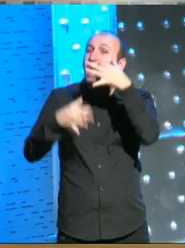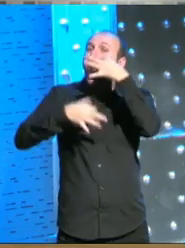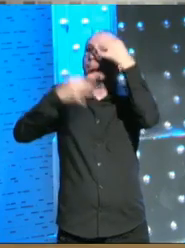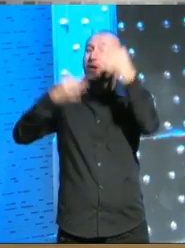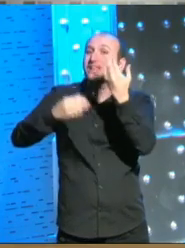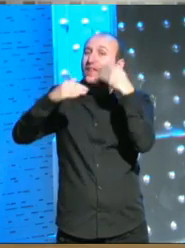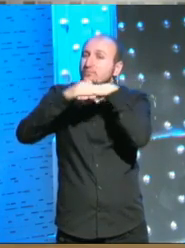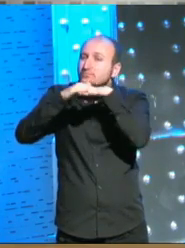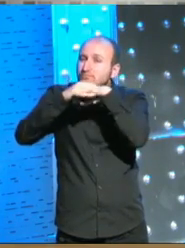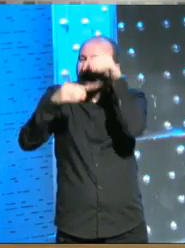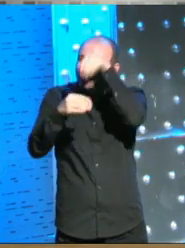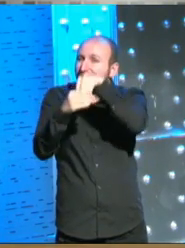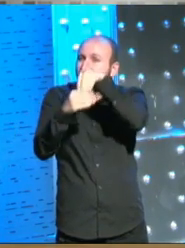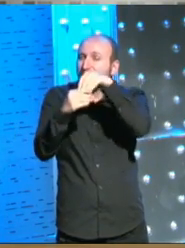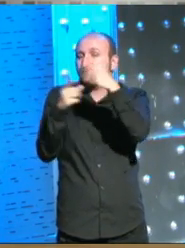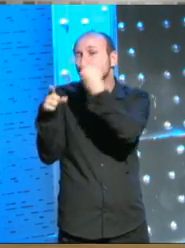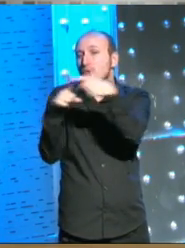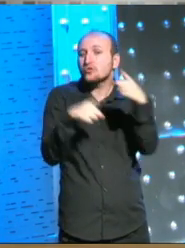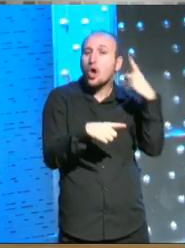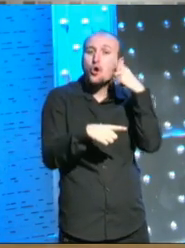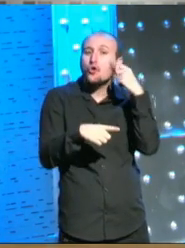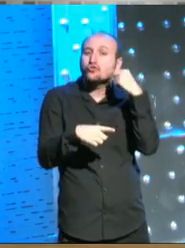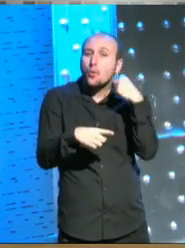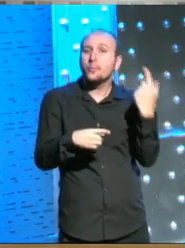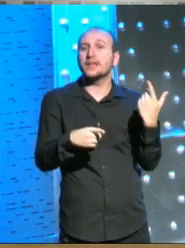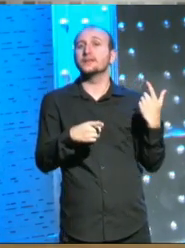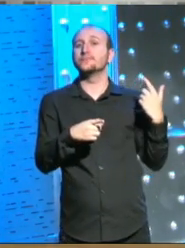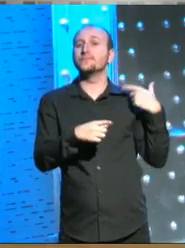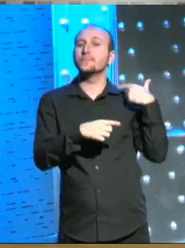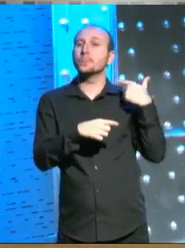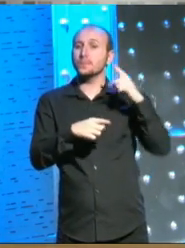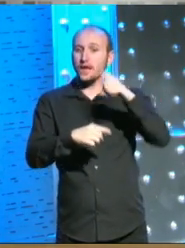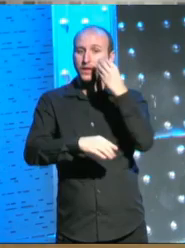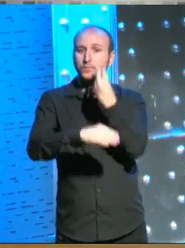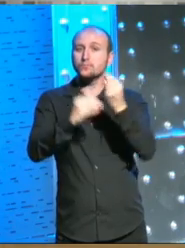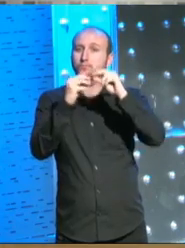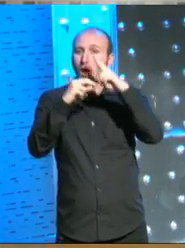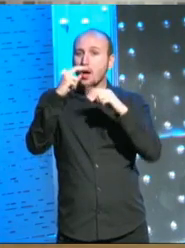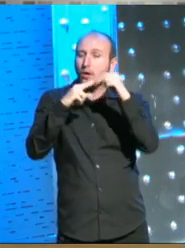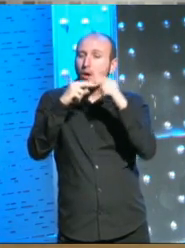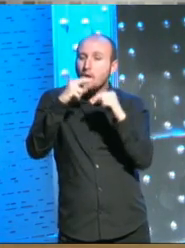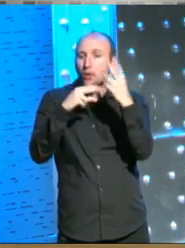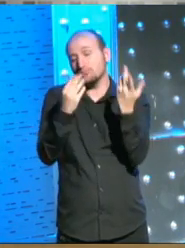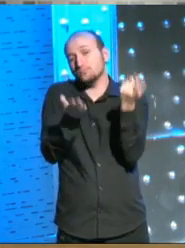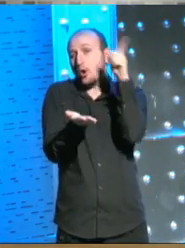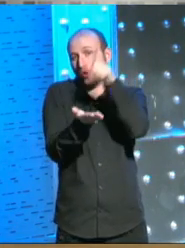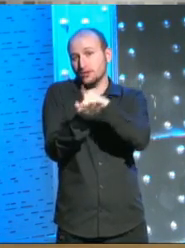documentó previamente de las costumbres de la vida de la gente aquella y la reconstruyó con puesta en escena. Por tanto, hay que hacer